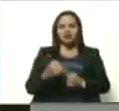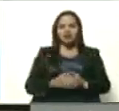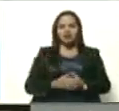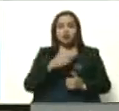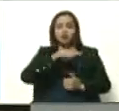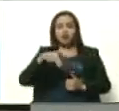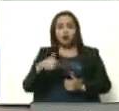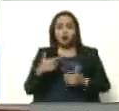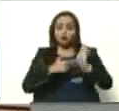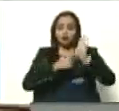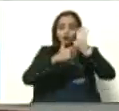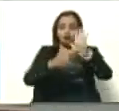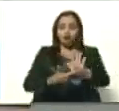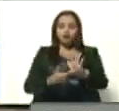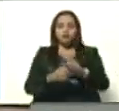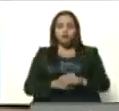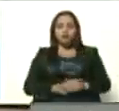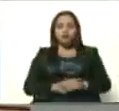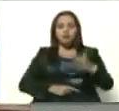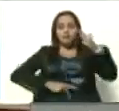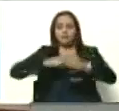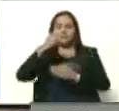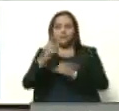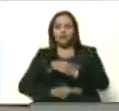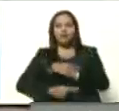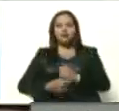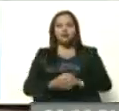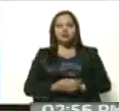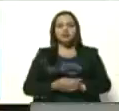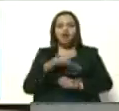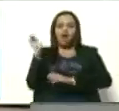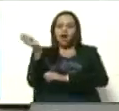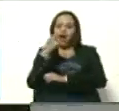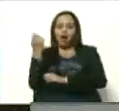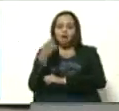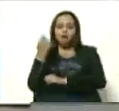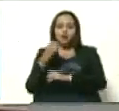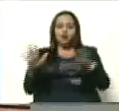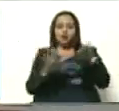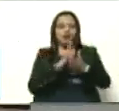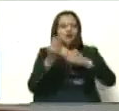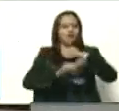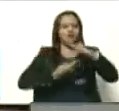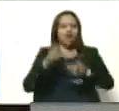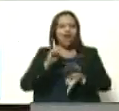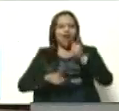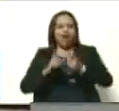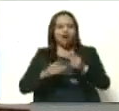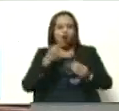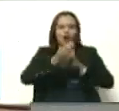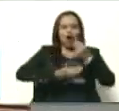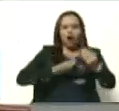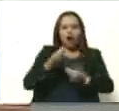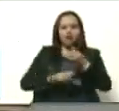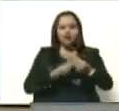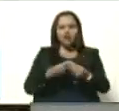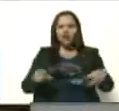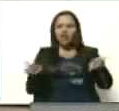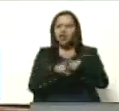nosotros presentamos un programa en Apure sobre la base de algo que se fue haciendo como una